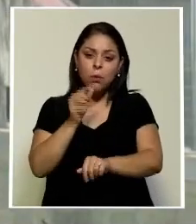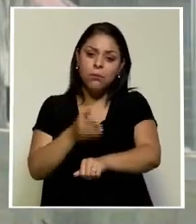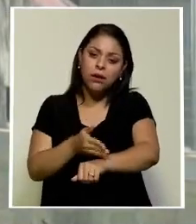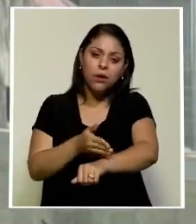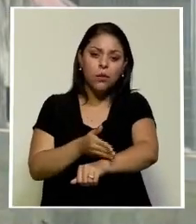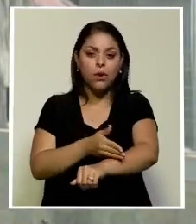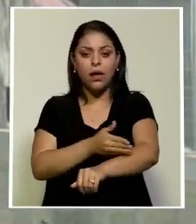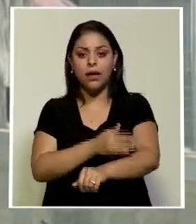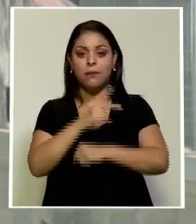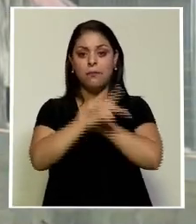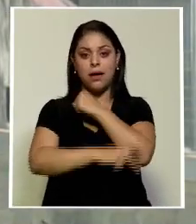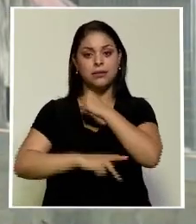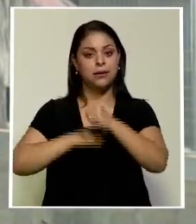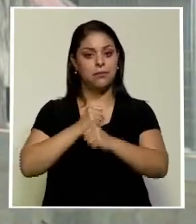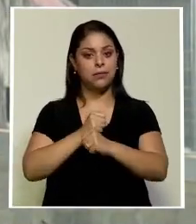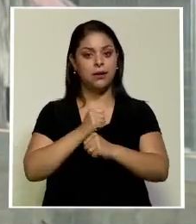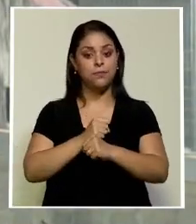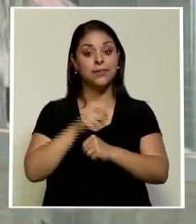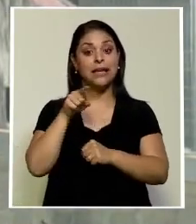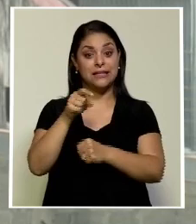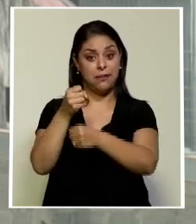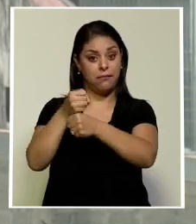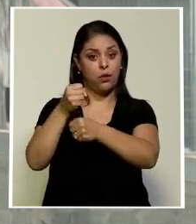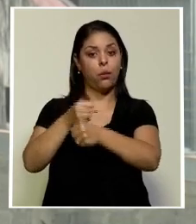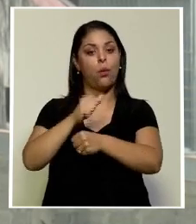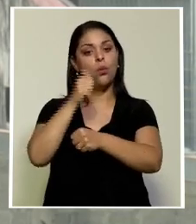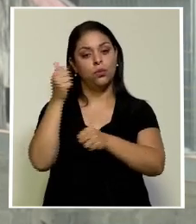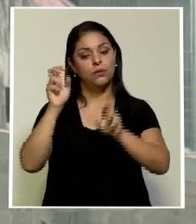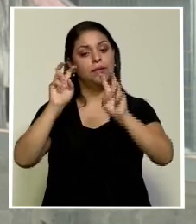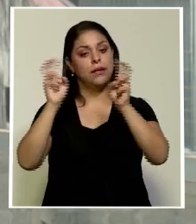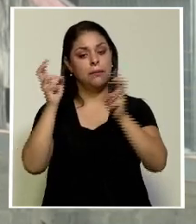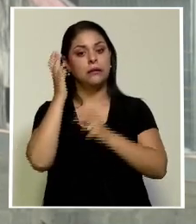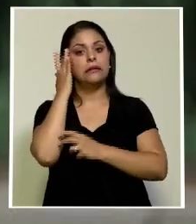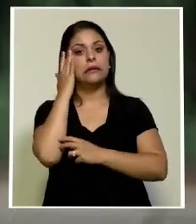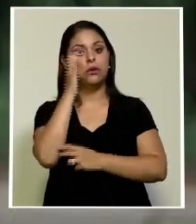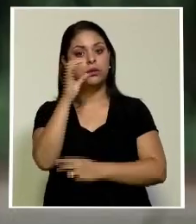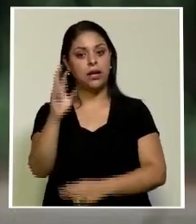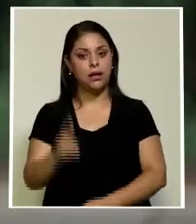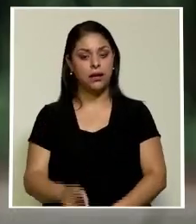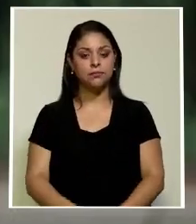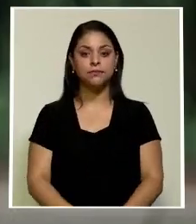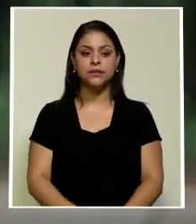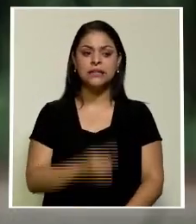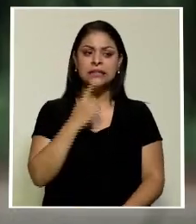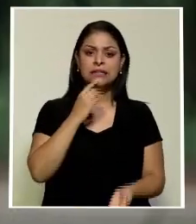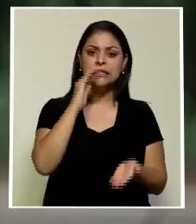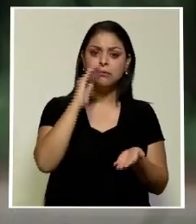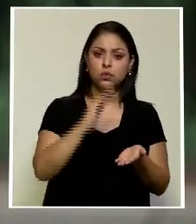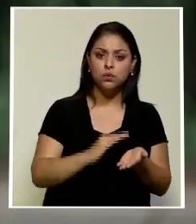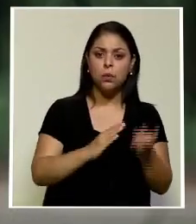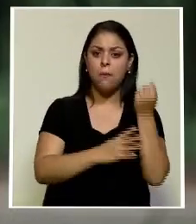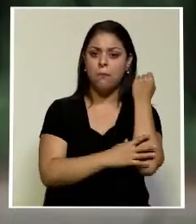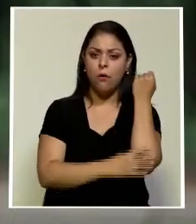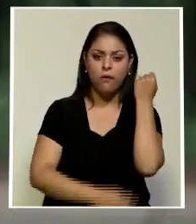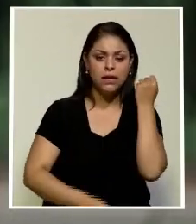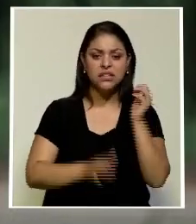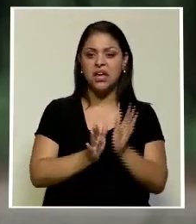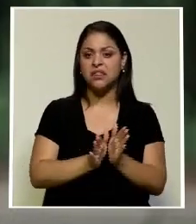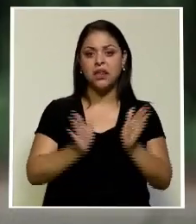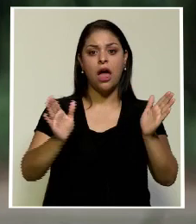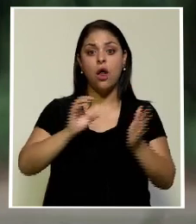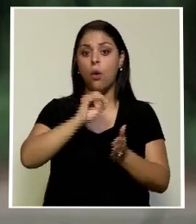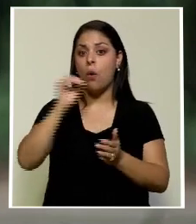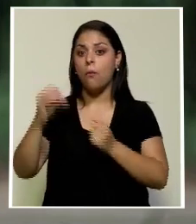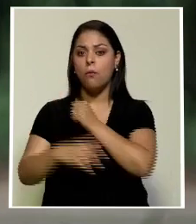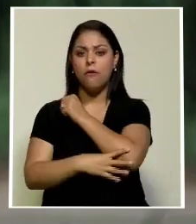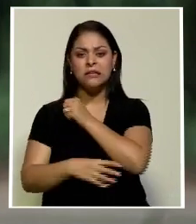en el empleo, otro de los temas de mayor preocupación en Costa Rica. La disminución de la pobreza general y extrema refleja el impacto